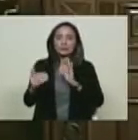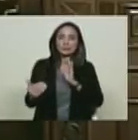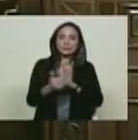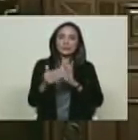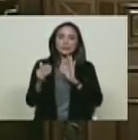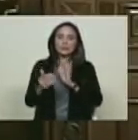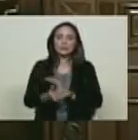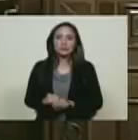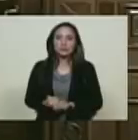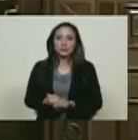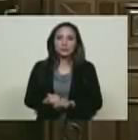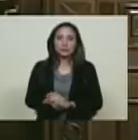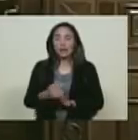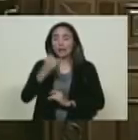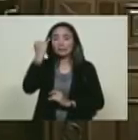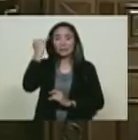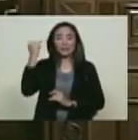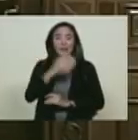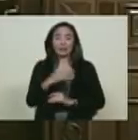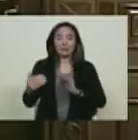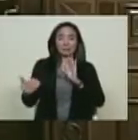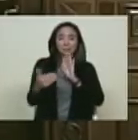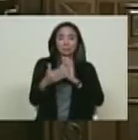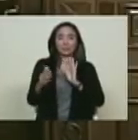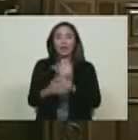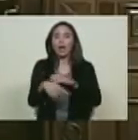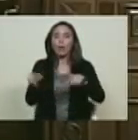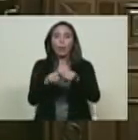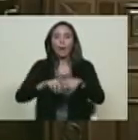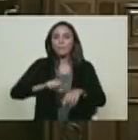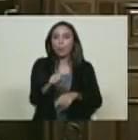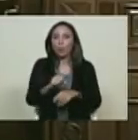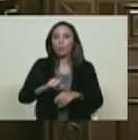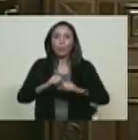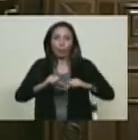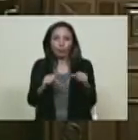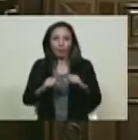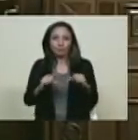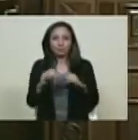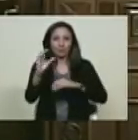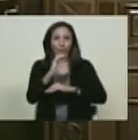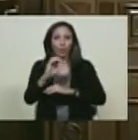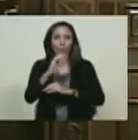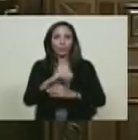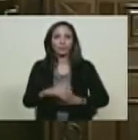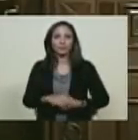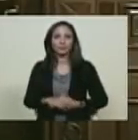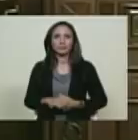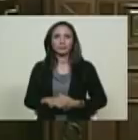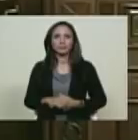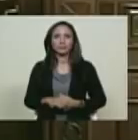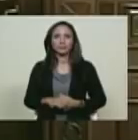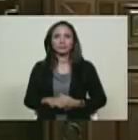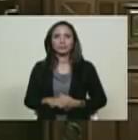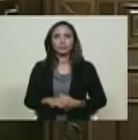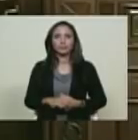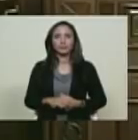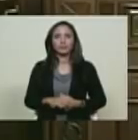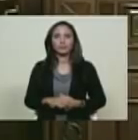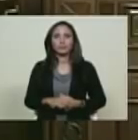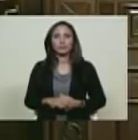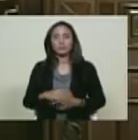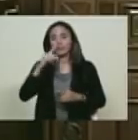Mentalidad asesina. Muy propia de Bogotá, muy propio de Bogotá.